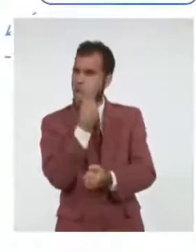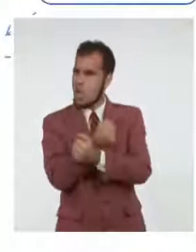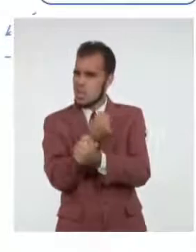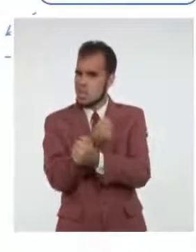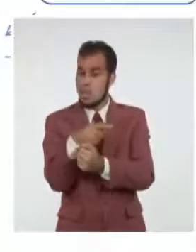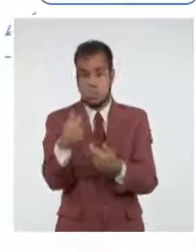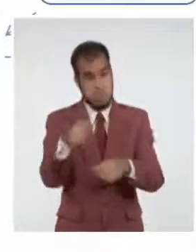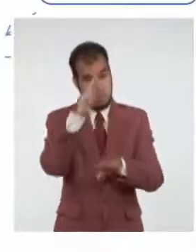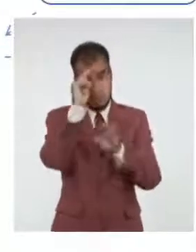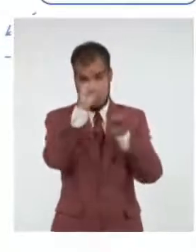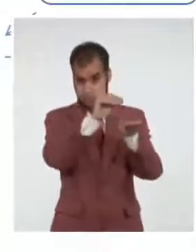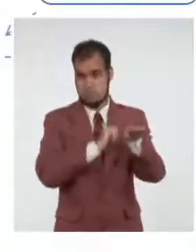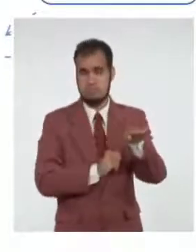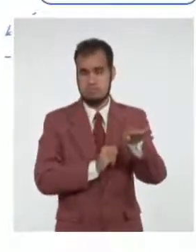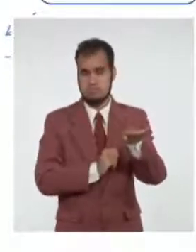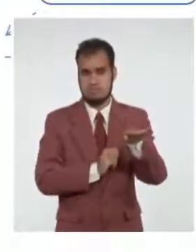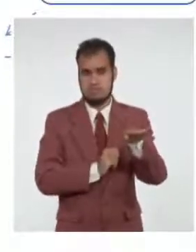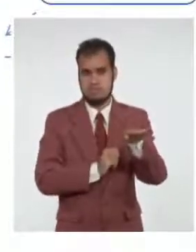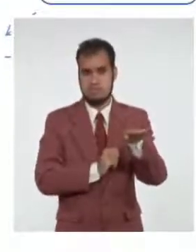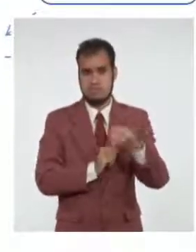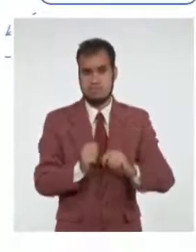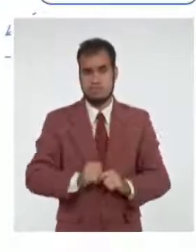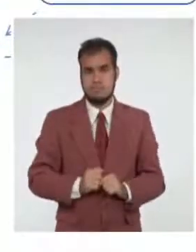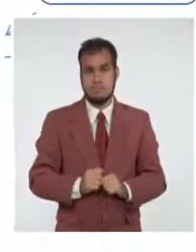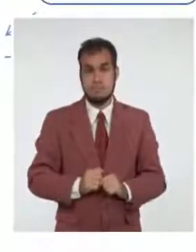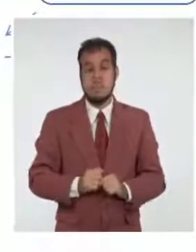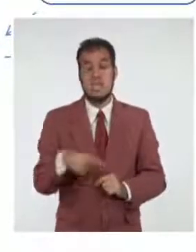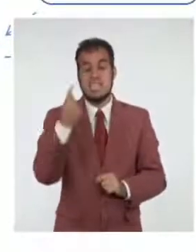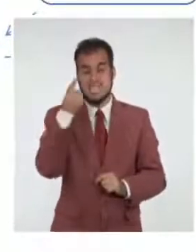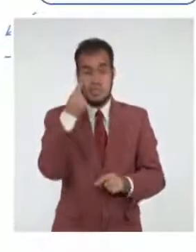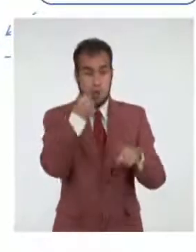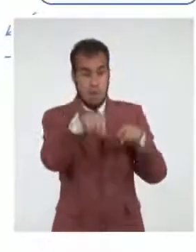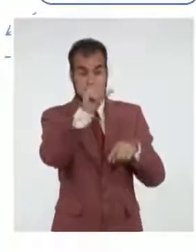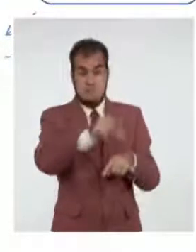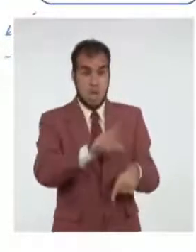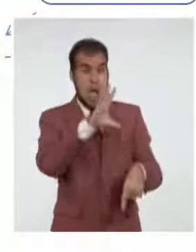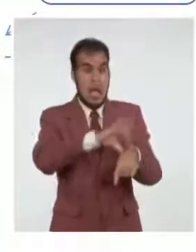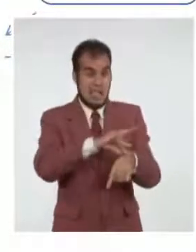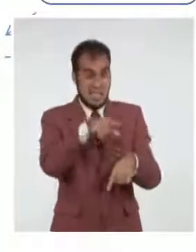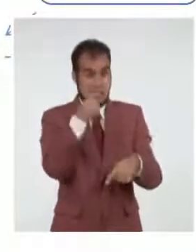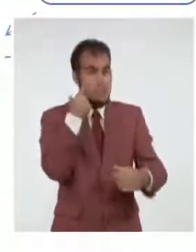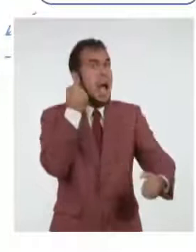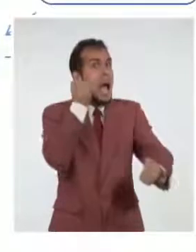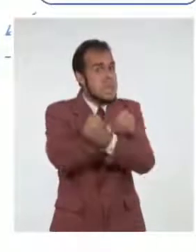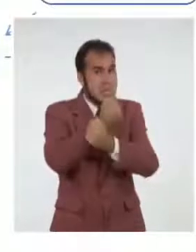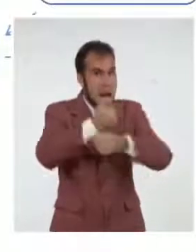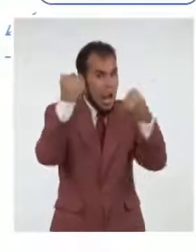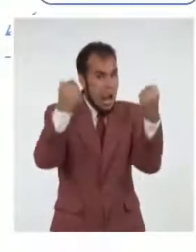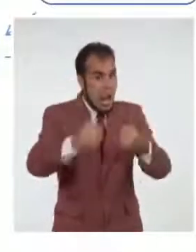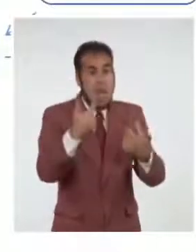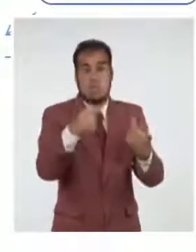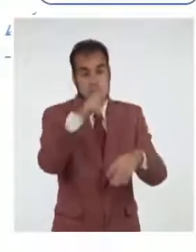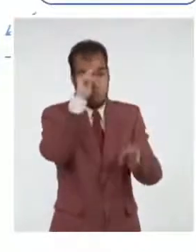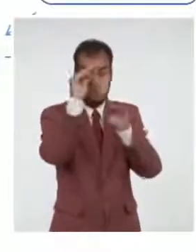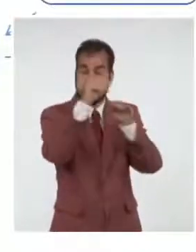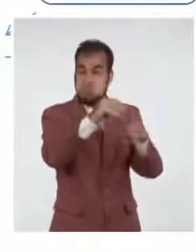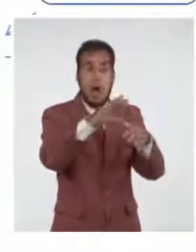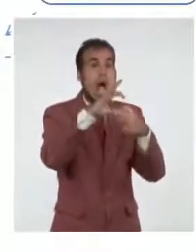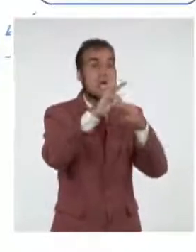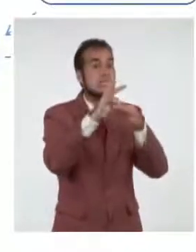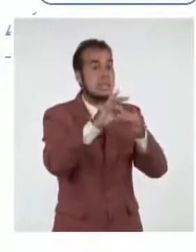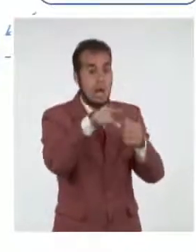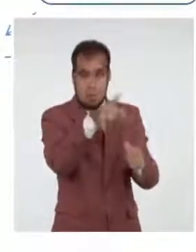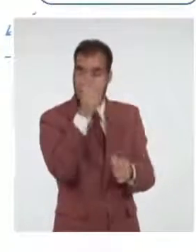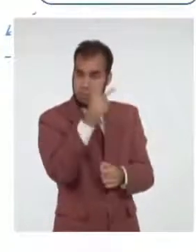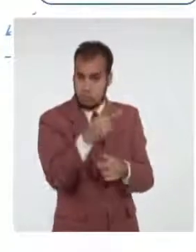en salas COVID. El de alto riesgo tiene que estar en las salas de vigilancia intensiva y el grave y crítico está en las